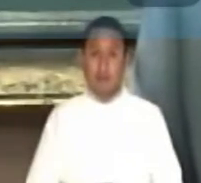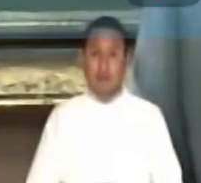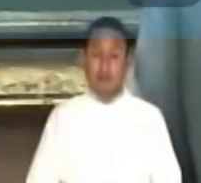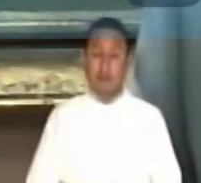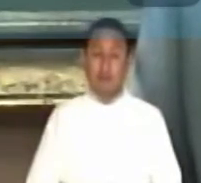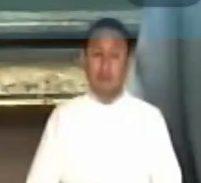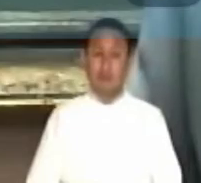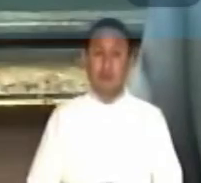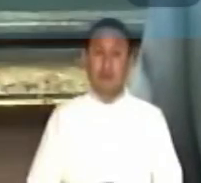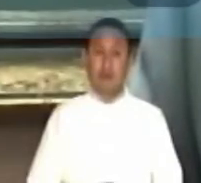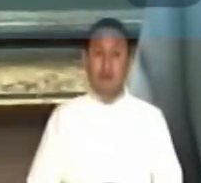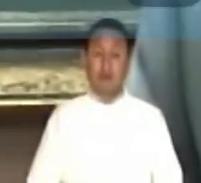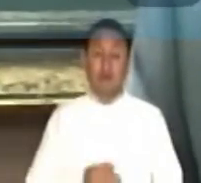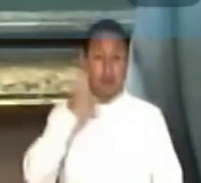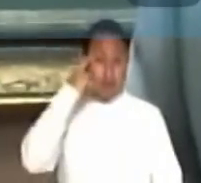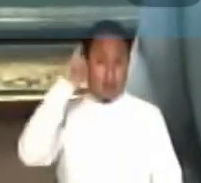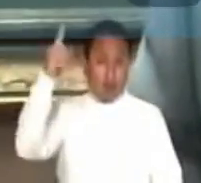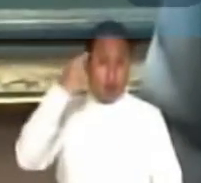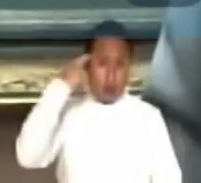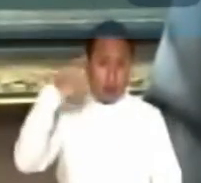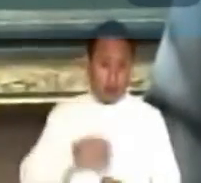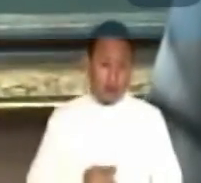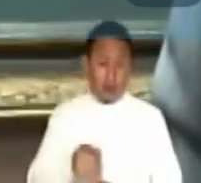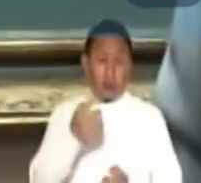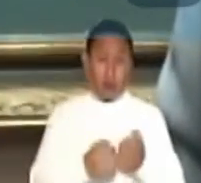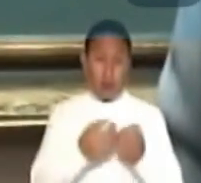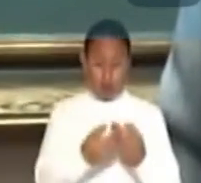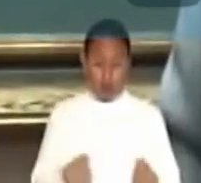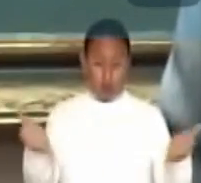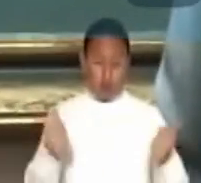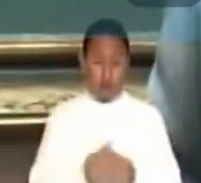piensa que un gobierno tiene que resolver esos problemas